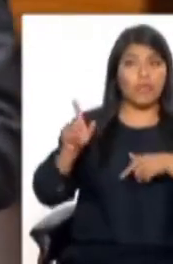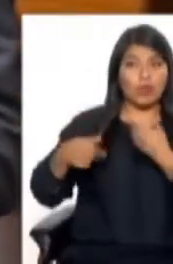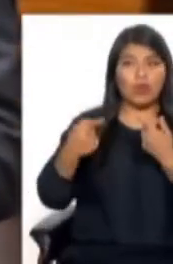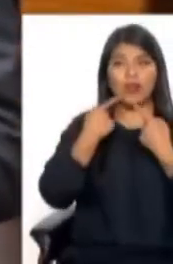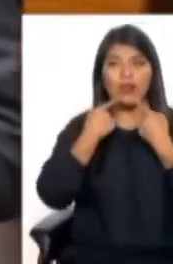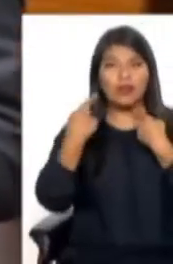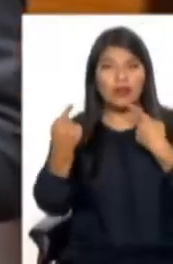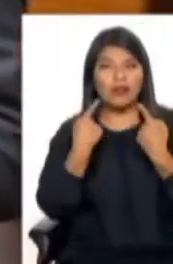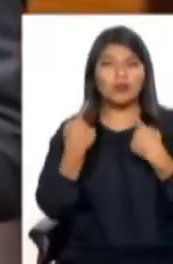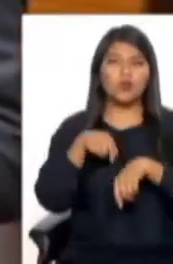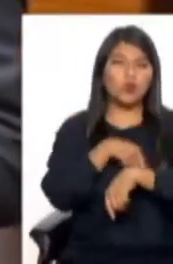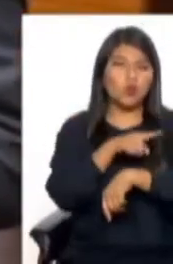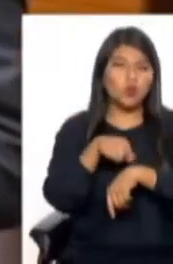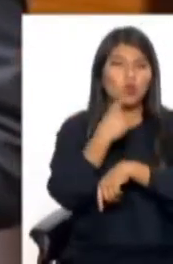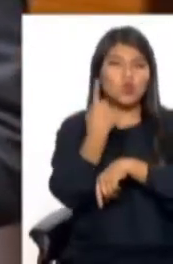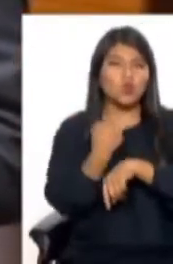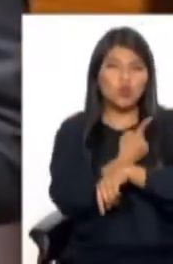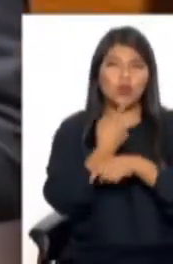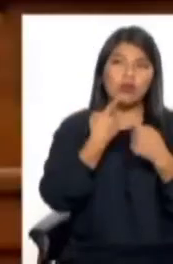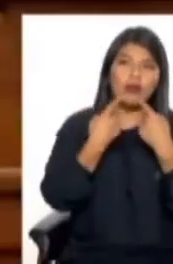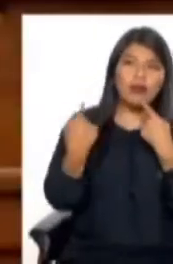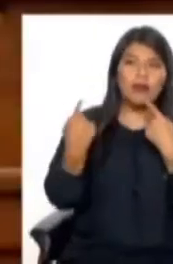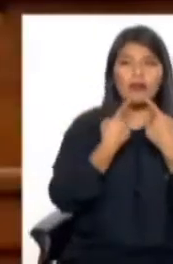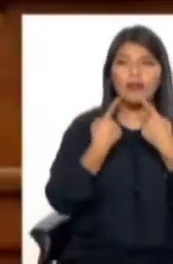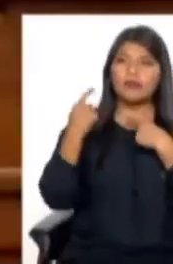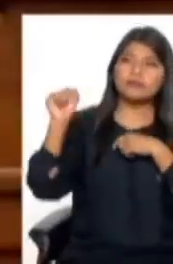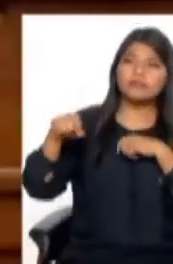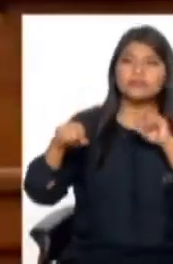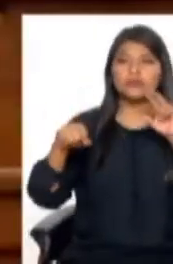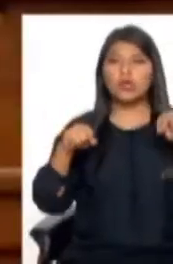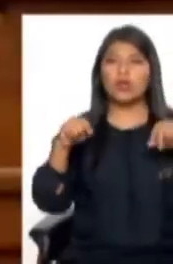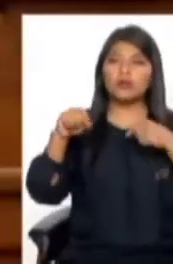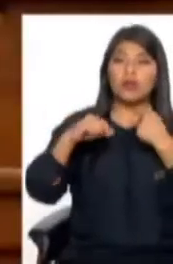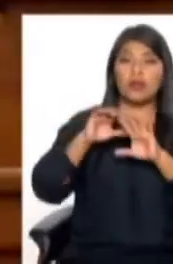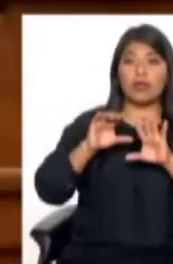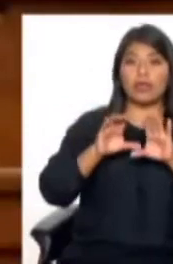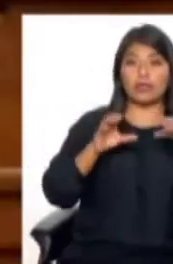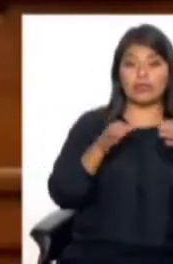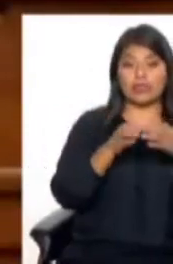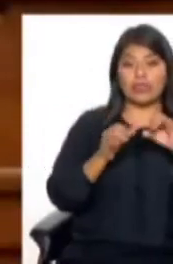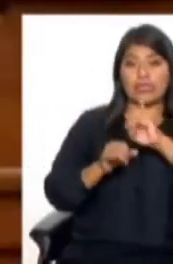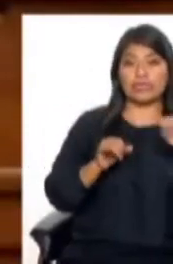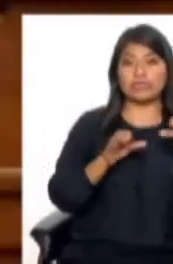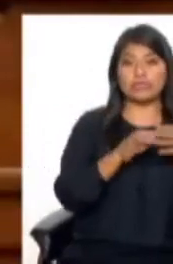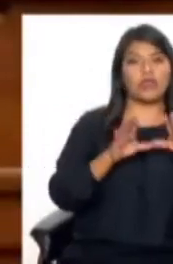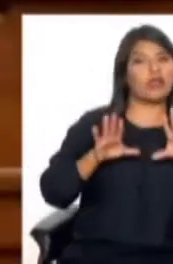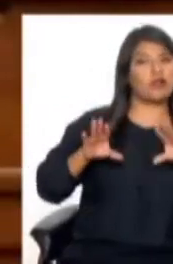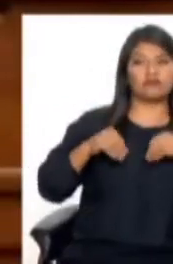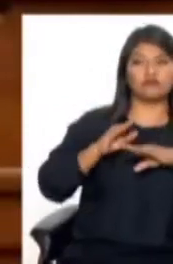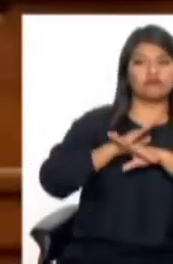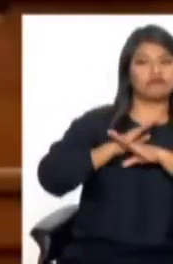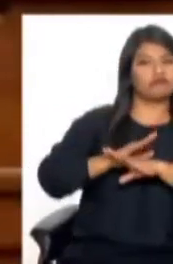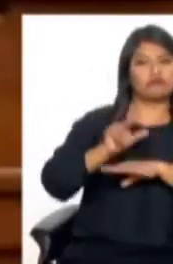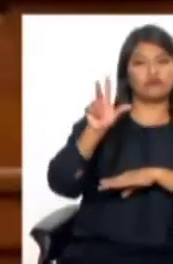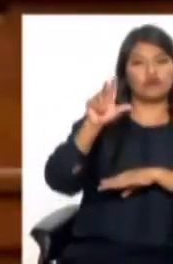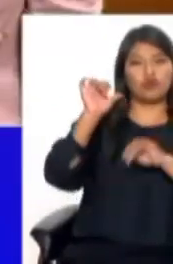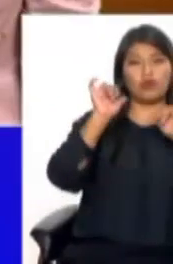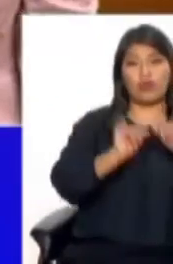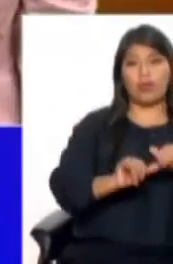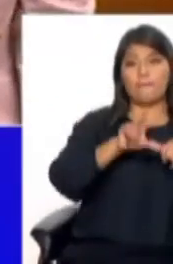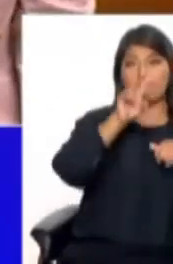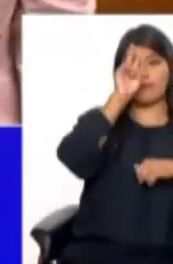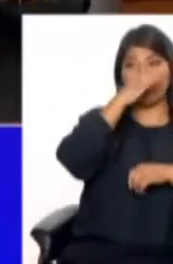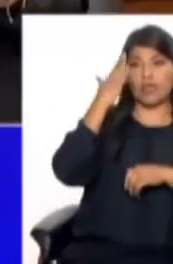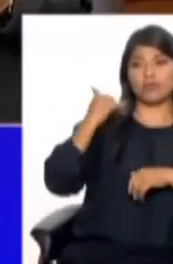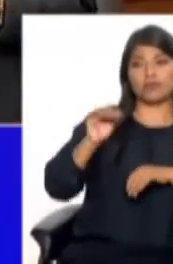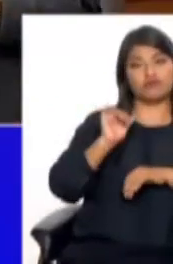prolongó por más de una hora, y es que las bancadas de izquierda se opusieron tajantemente a este viaje de la presidenta, porque